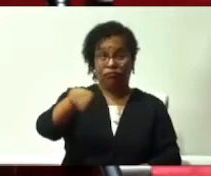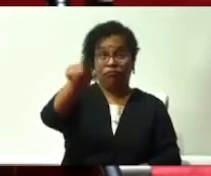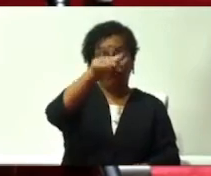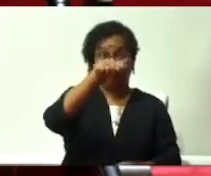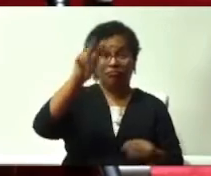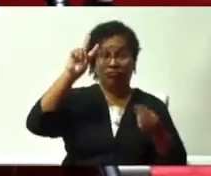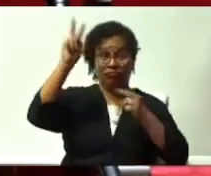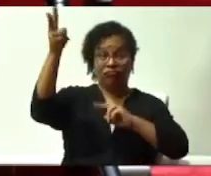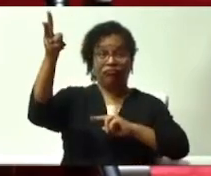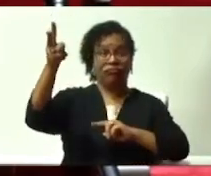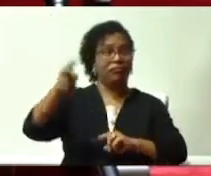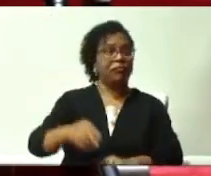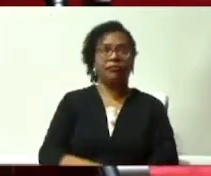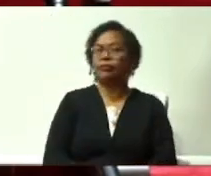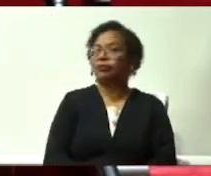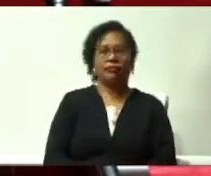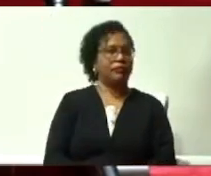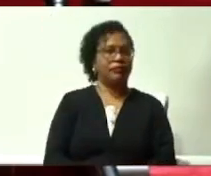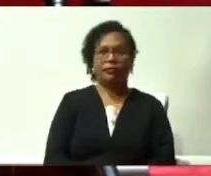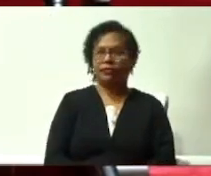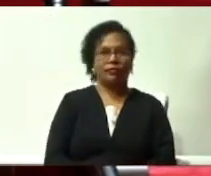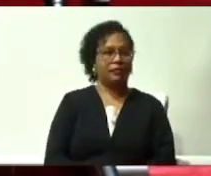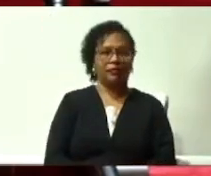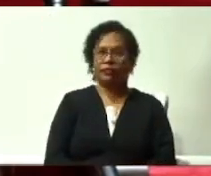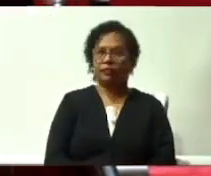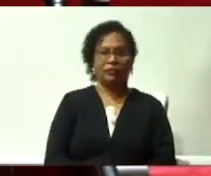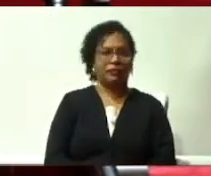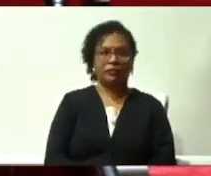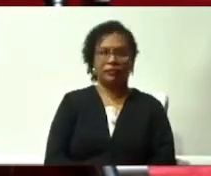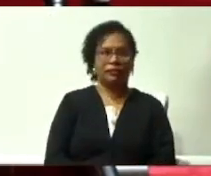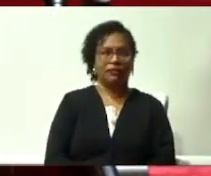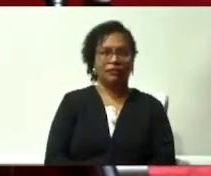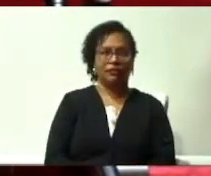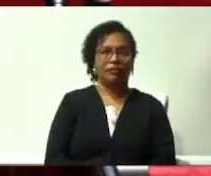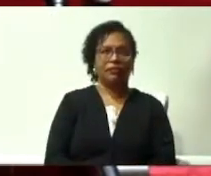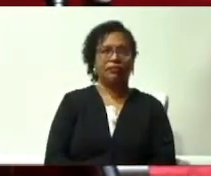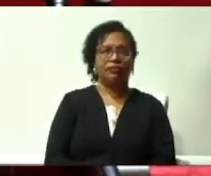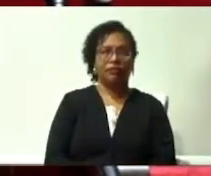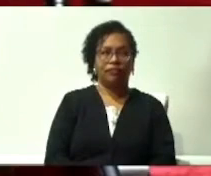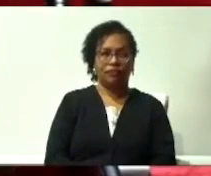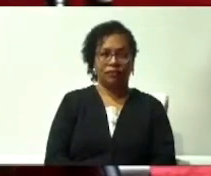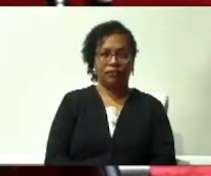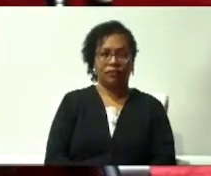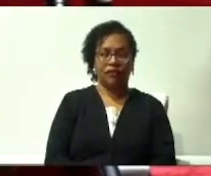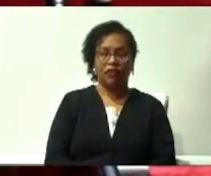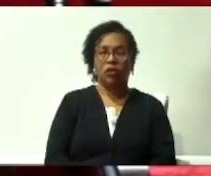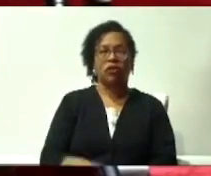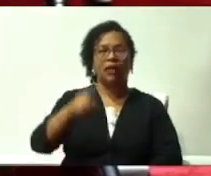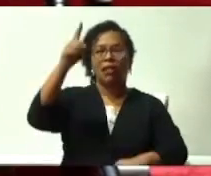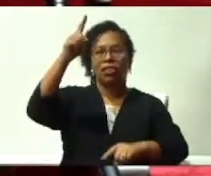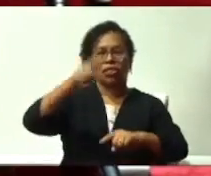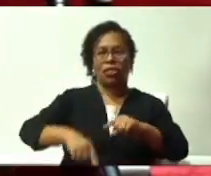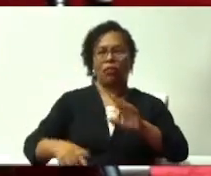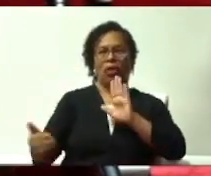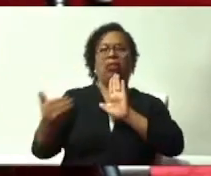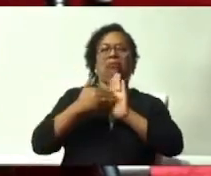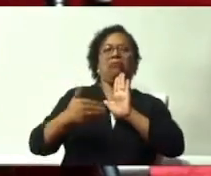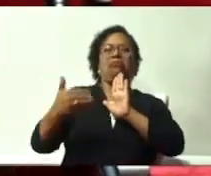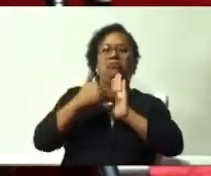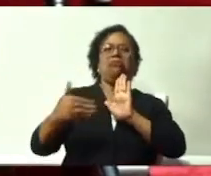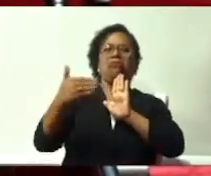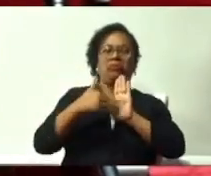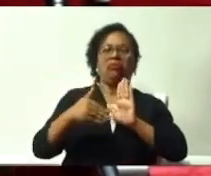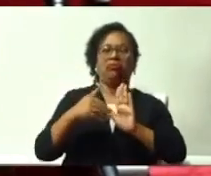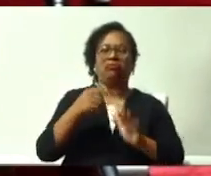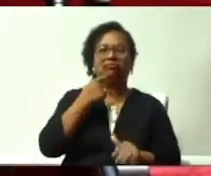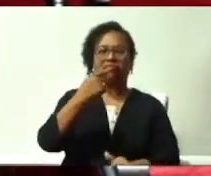Que todos no tenemos ese mismo comportamiento para ganarse acusaciones de la naturaleza